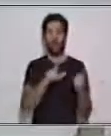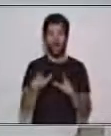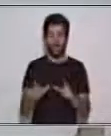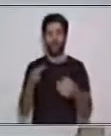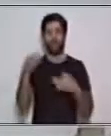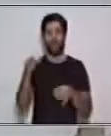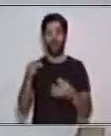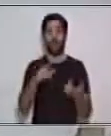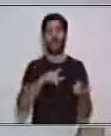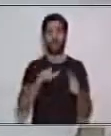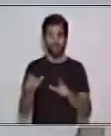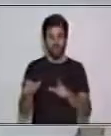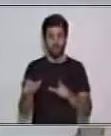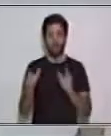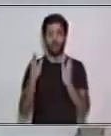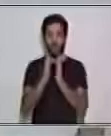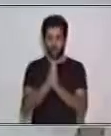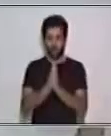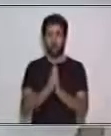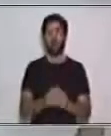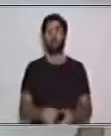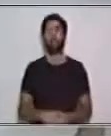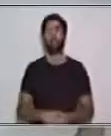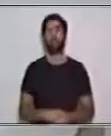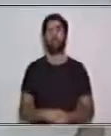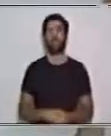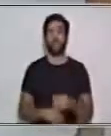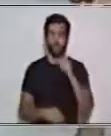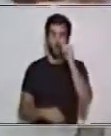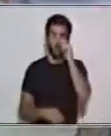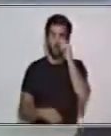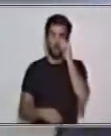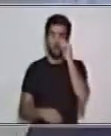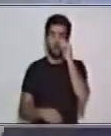de preferencia cuadrícula, si no tienes no importa,